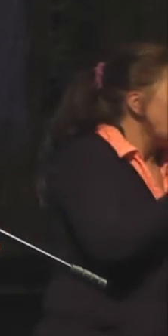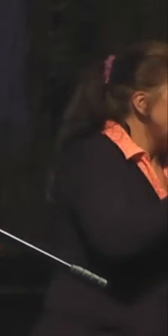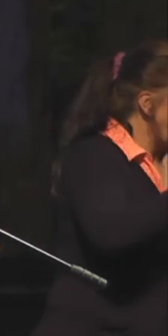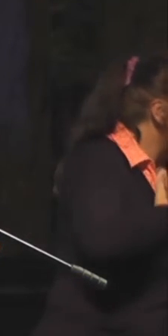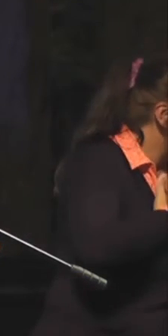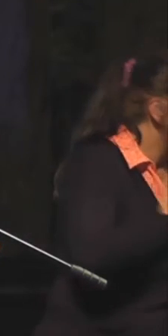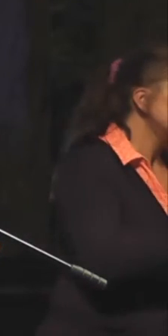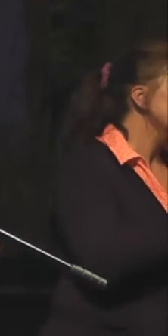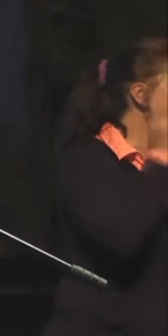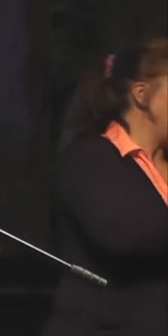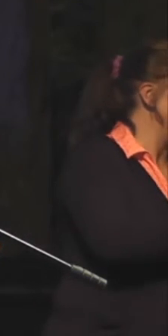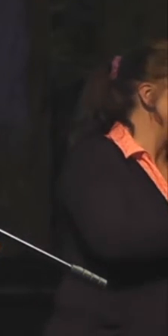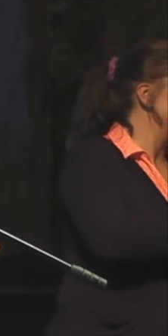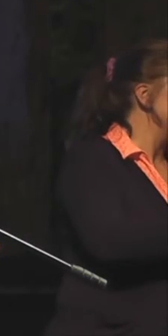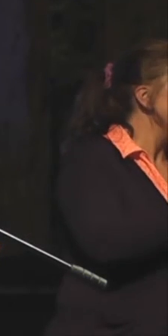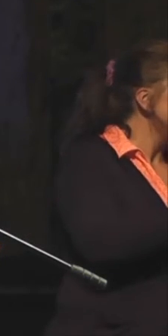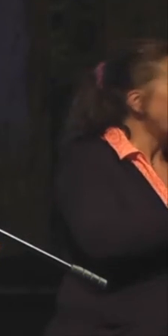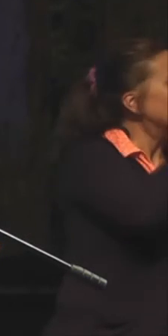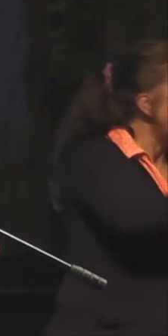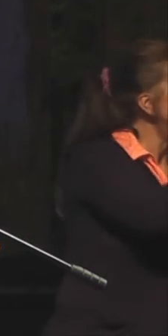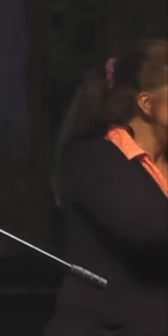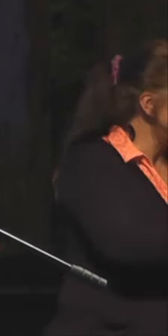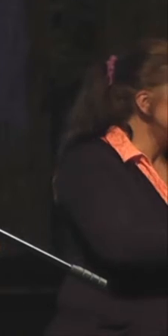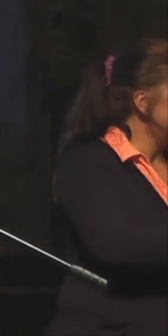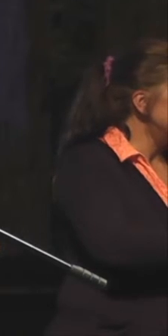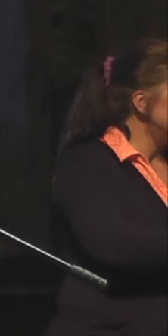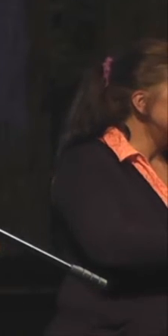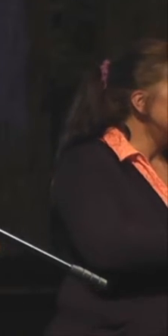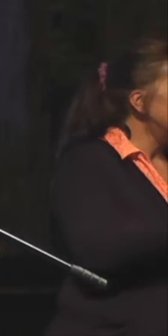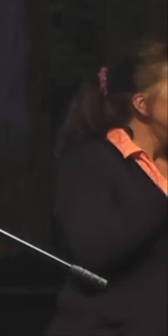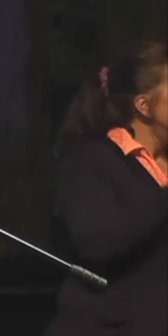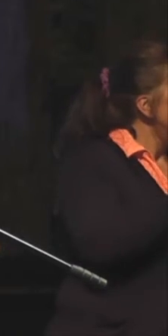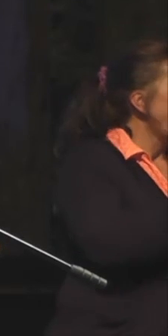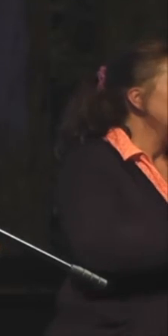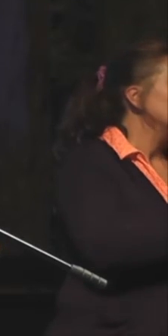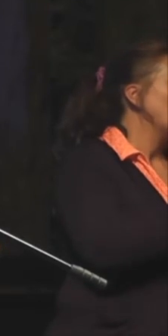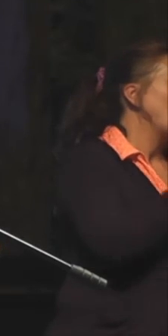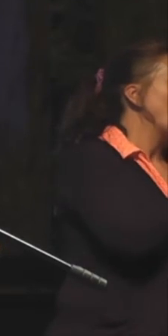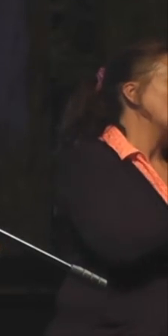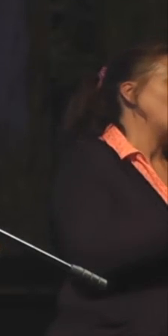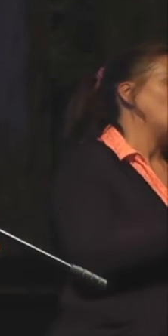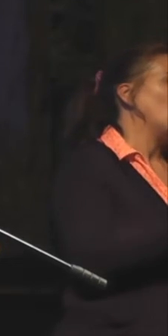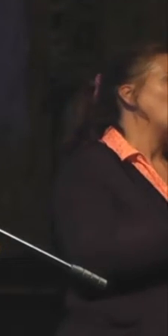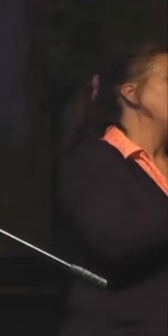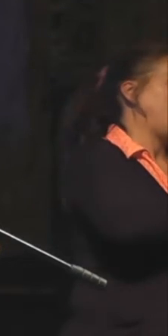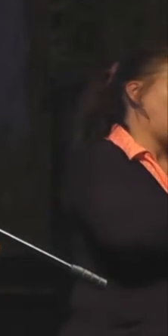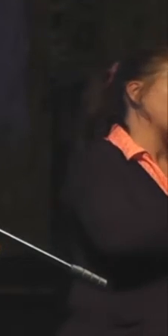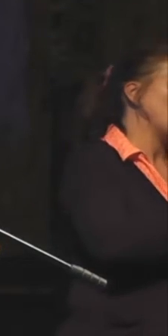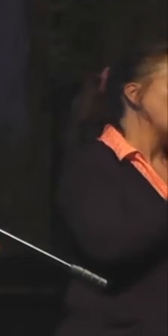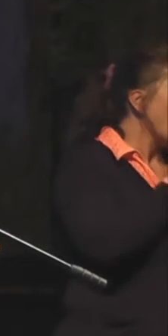tiene otra obligación con alguien que marcó un tiempo y una huella